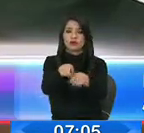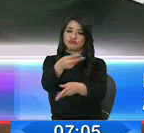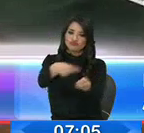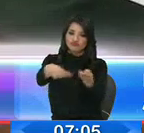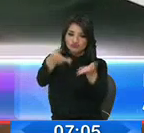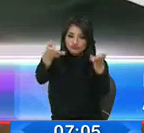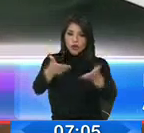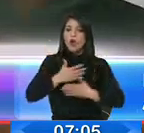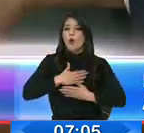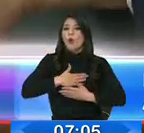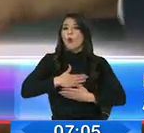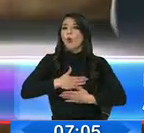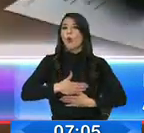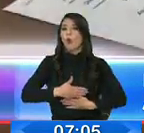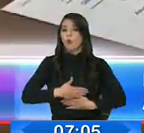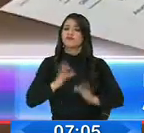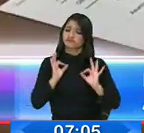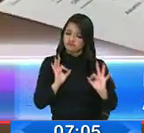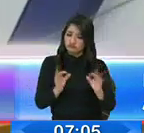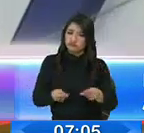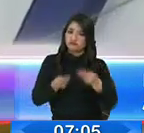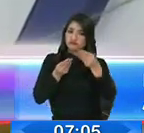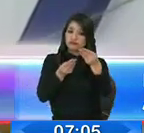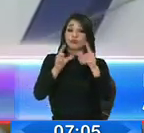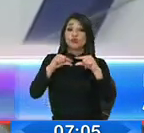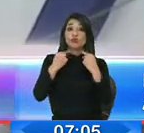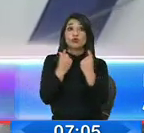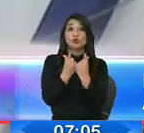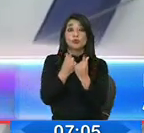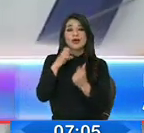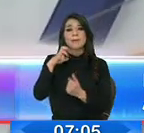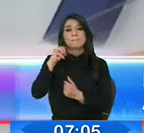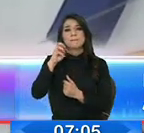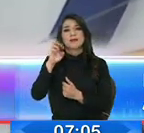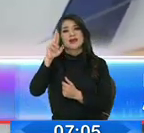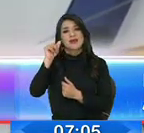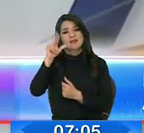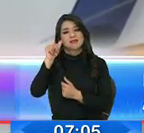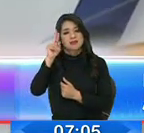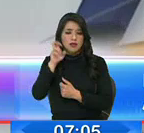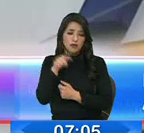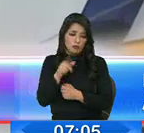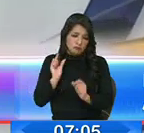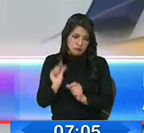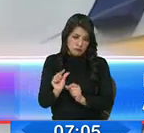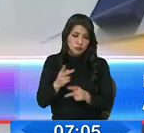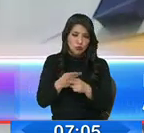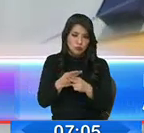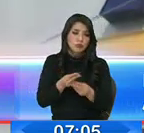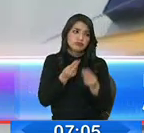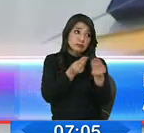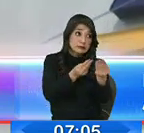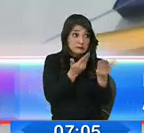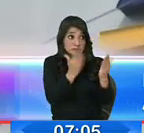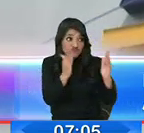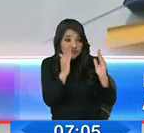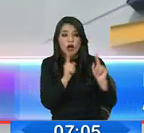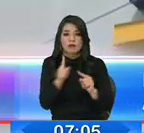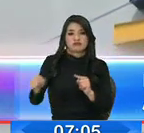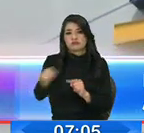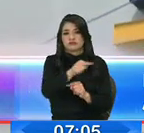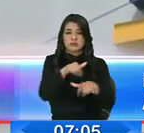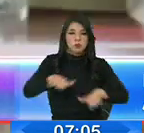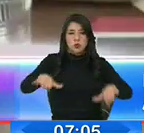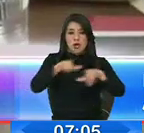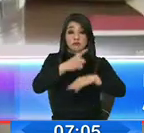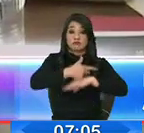aliento, tras un recurso presentado por el Movimiento Emergente de Transparencia y Acción Meta. El Tribunal Contencioso Electoral, entre otras